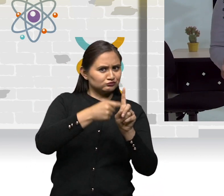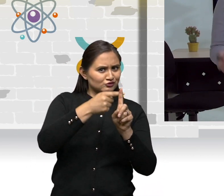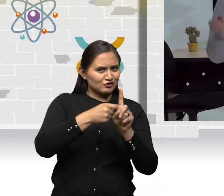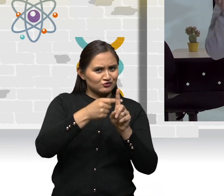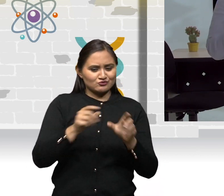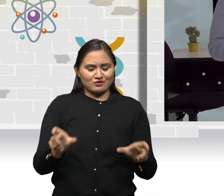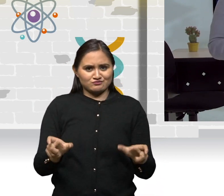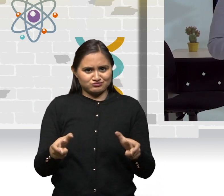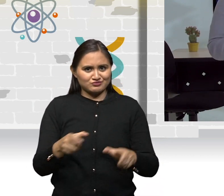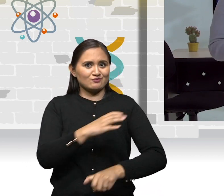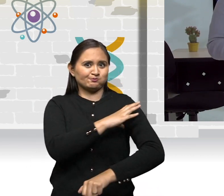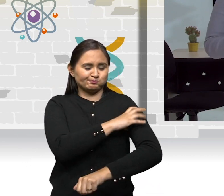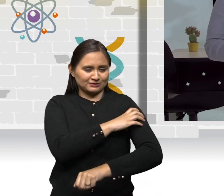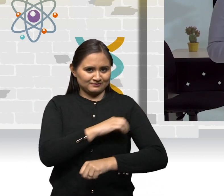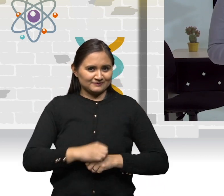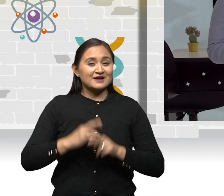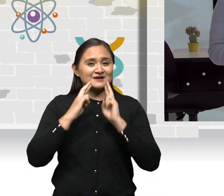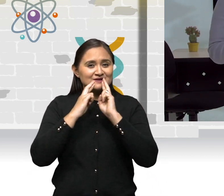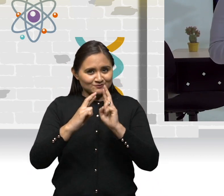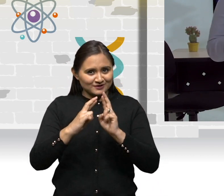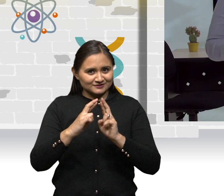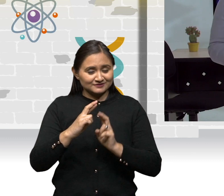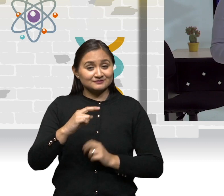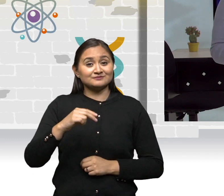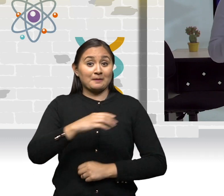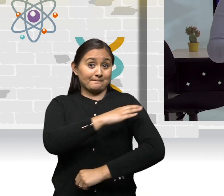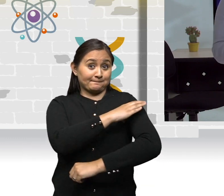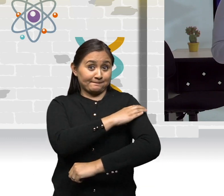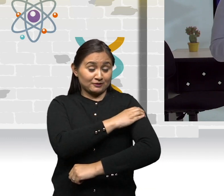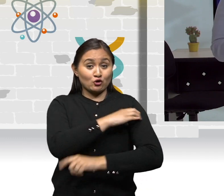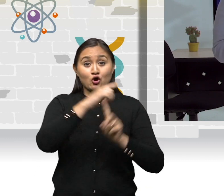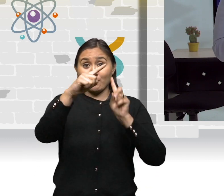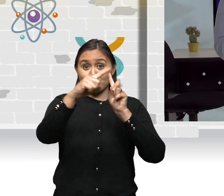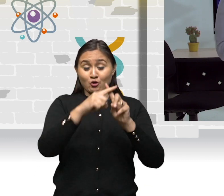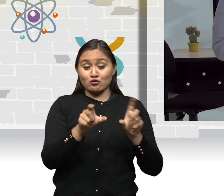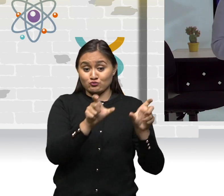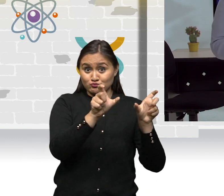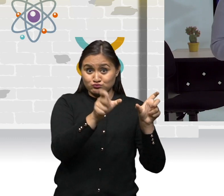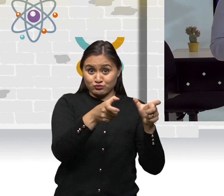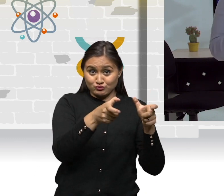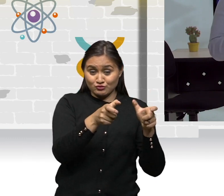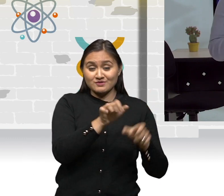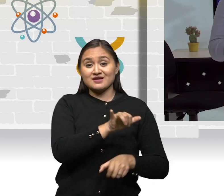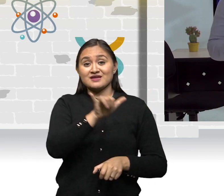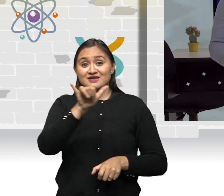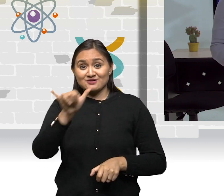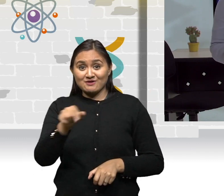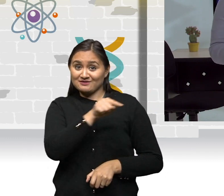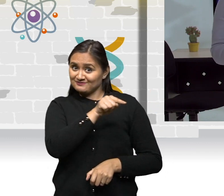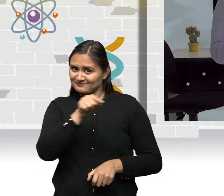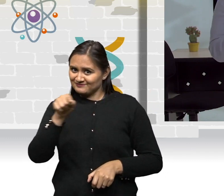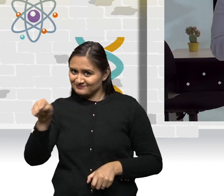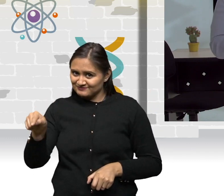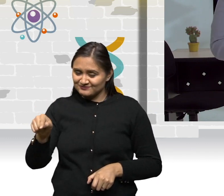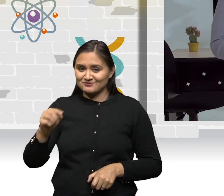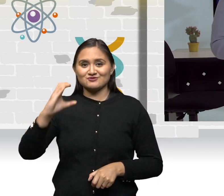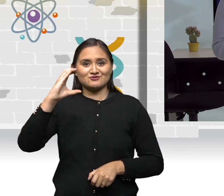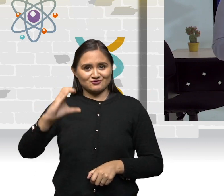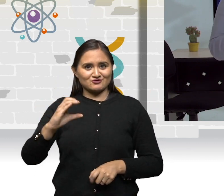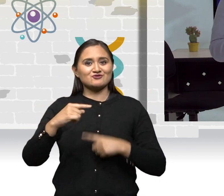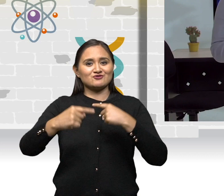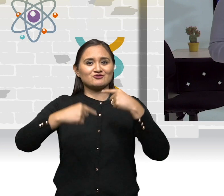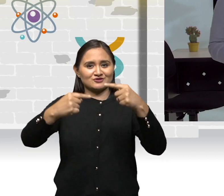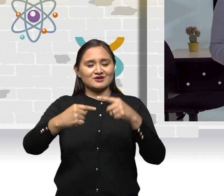gases ideales a presiones menores o iguales a 5 atmósferas y temperaturas más altas que la temperatura a la cual se